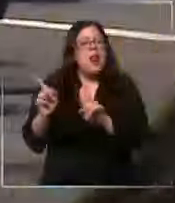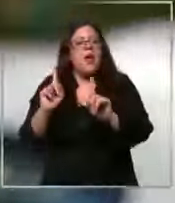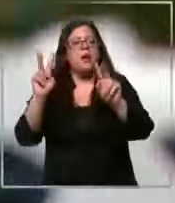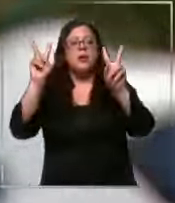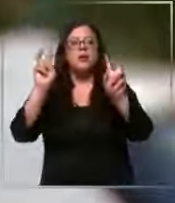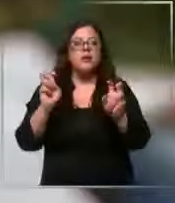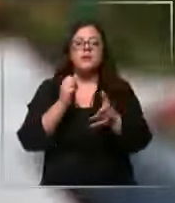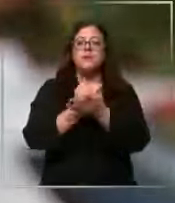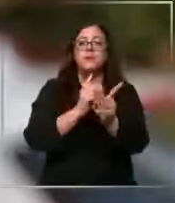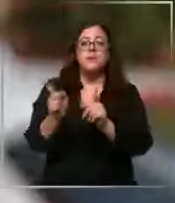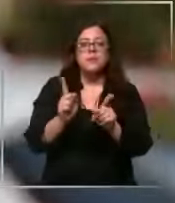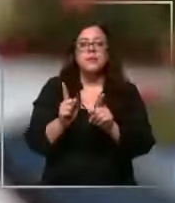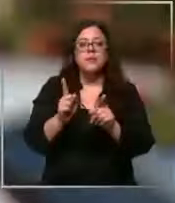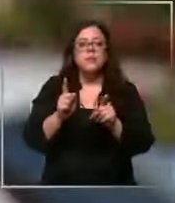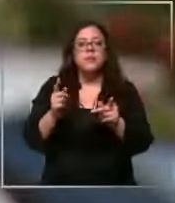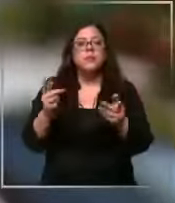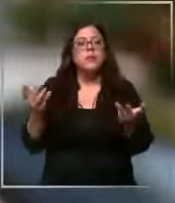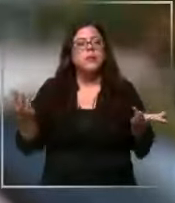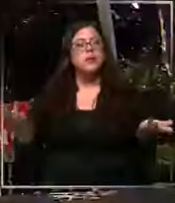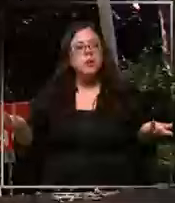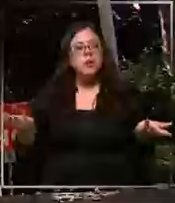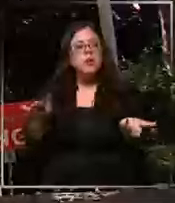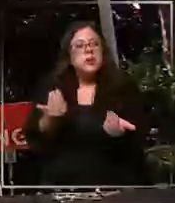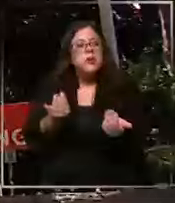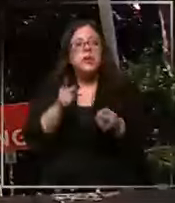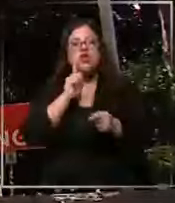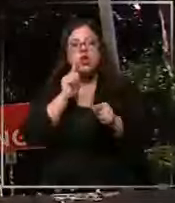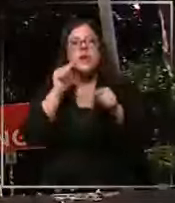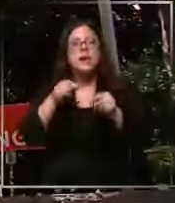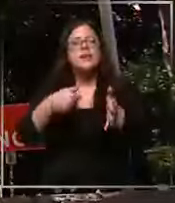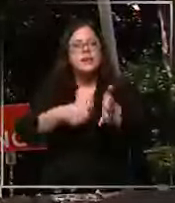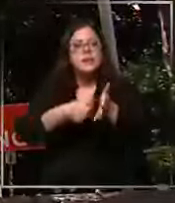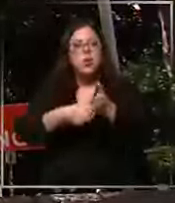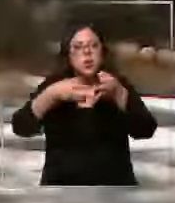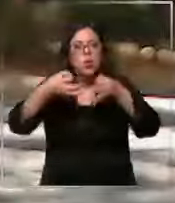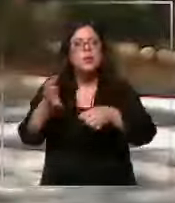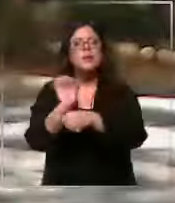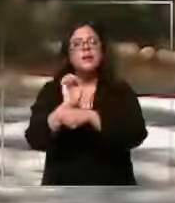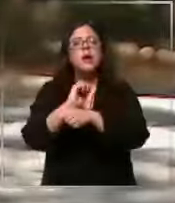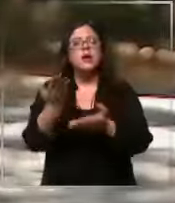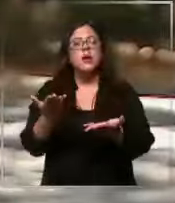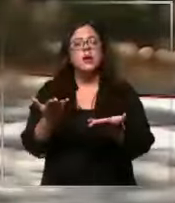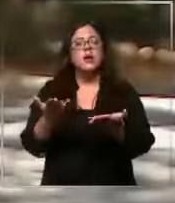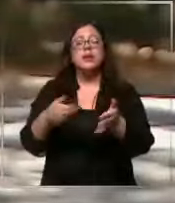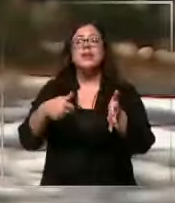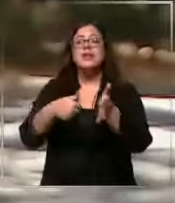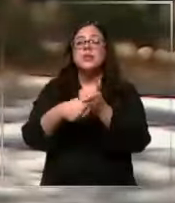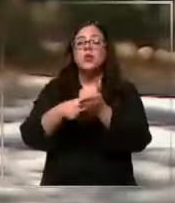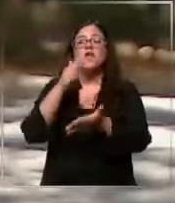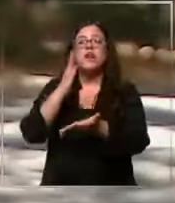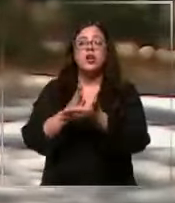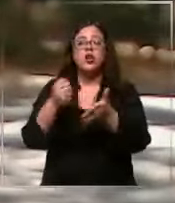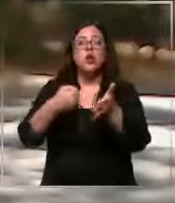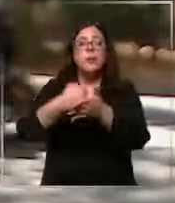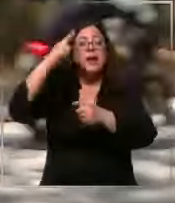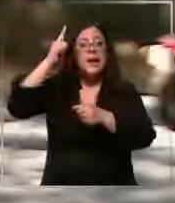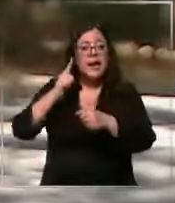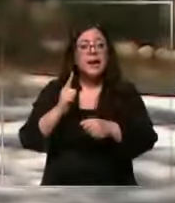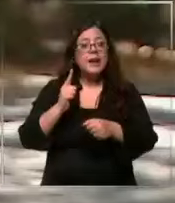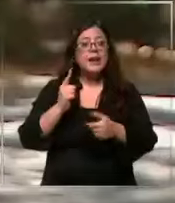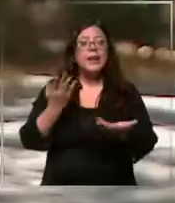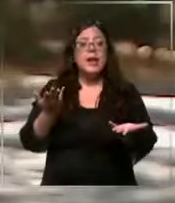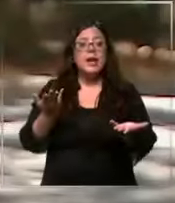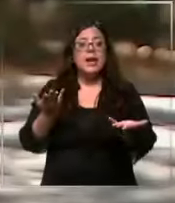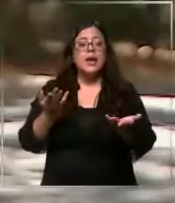de realizar el trámite. Entonces, ¿por qué es necesario contar con este seguro al momento de conducir? El seguro obligatorio para accidente de tránsito, como su nombre lo dice, es